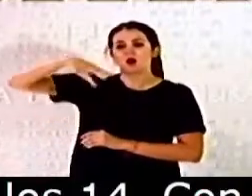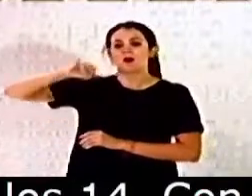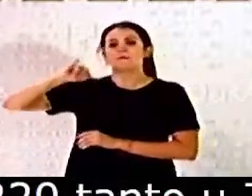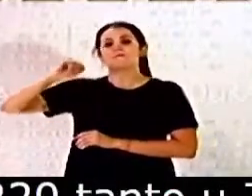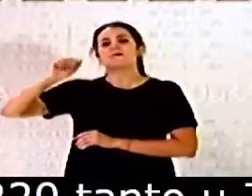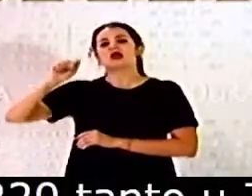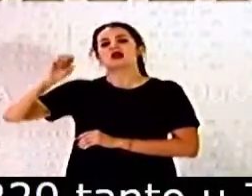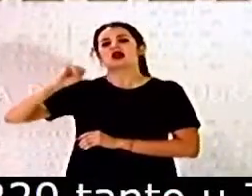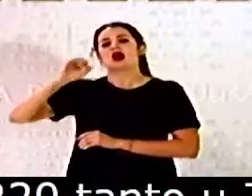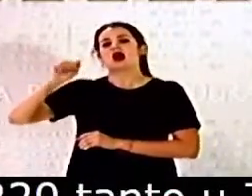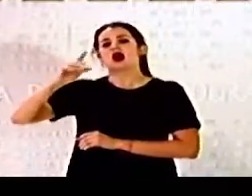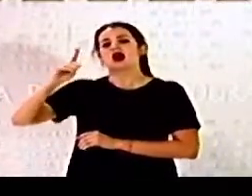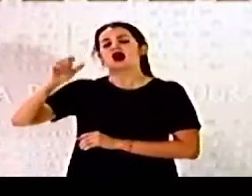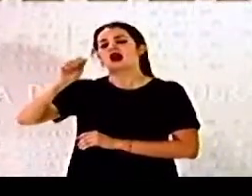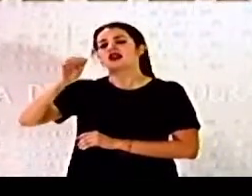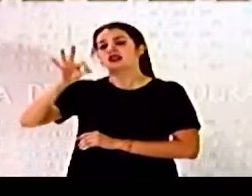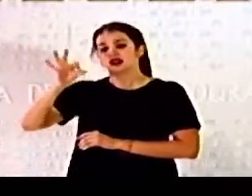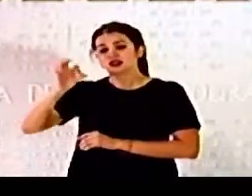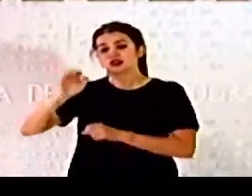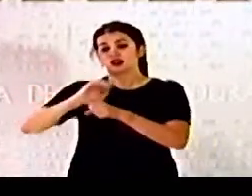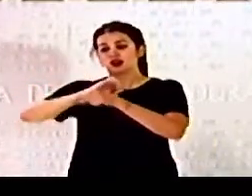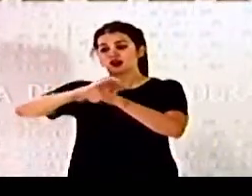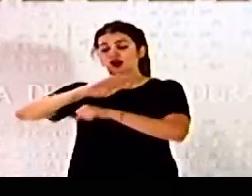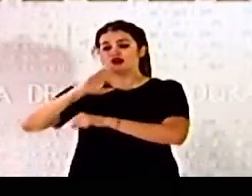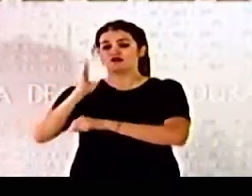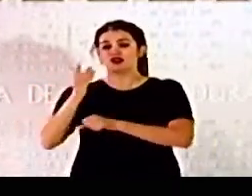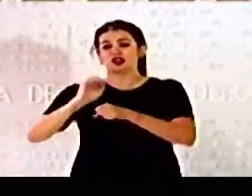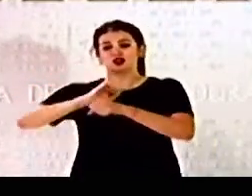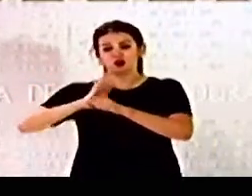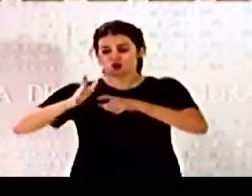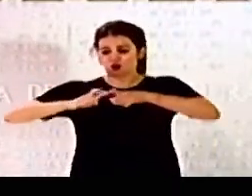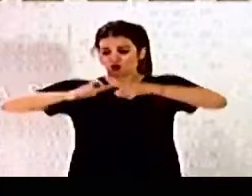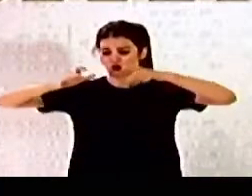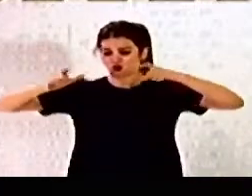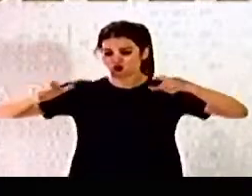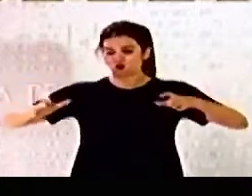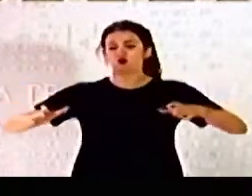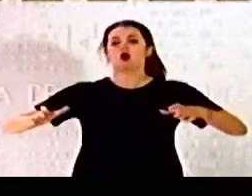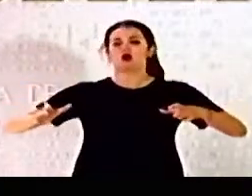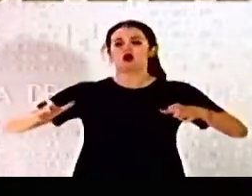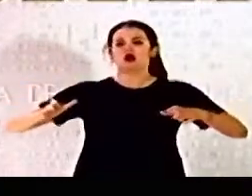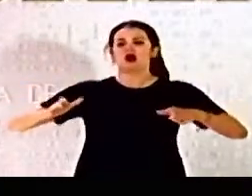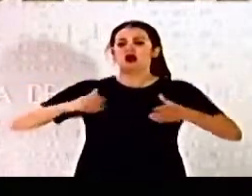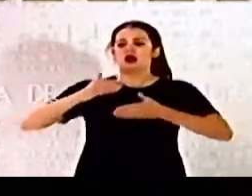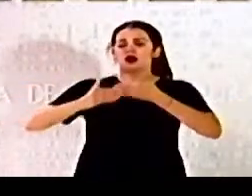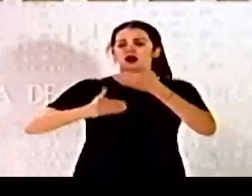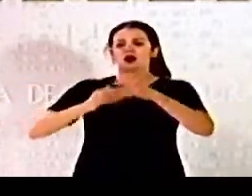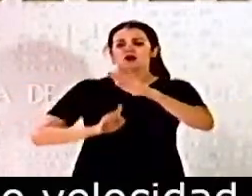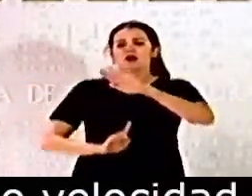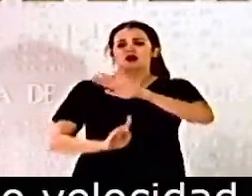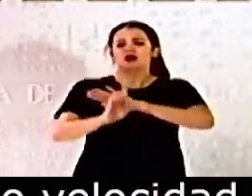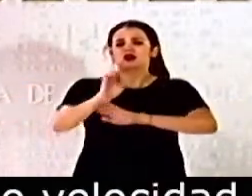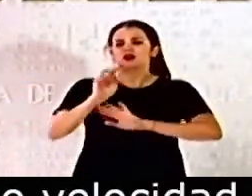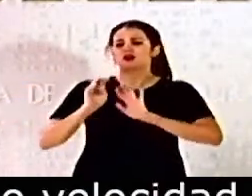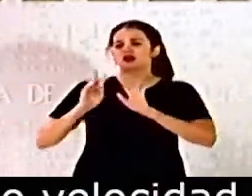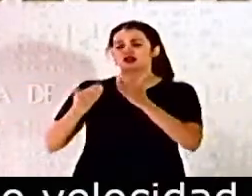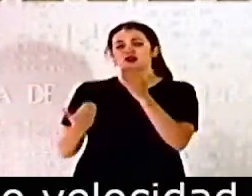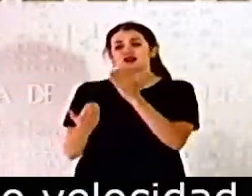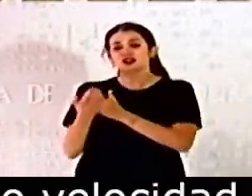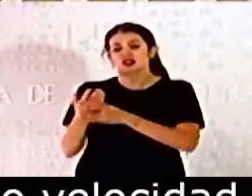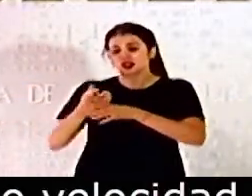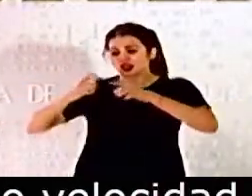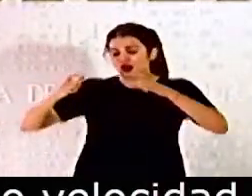un crecimiento muy rápido. De hecho, tiene una P7, que es la velocidad de crecimiento en los últimos 7 días, cercana al